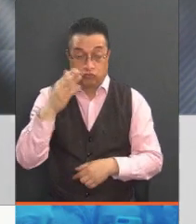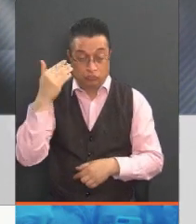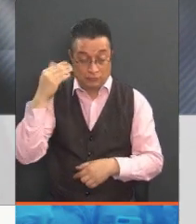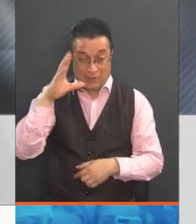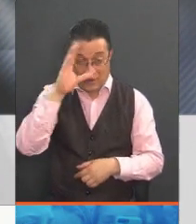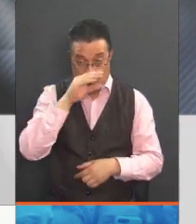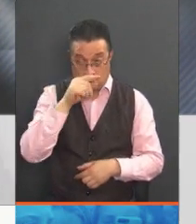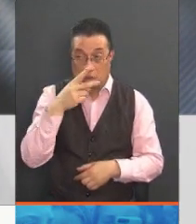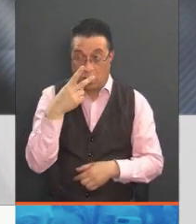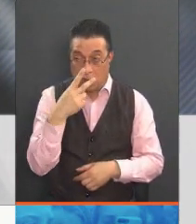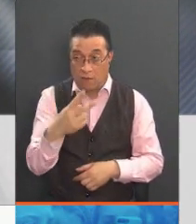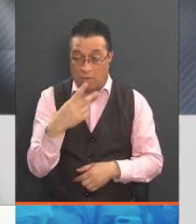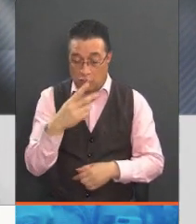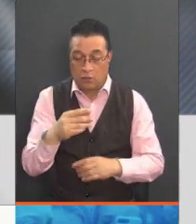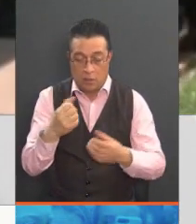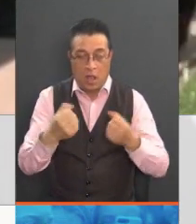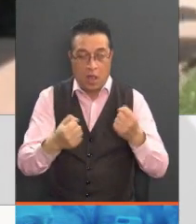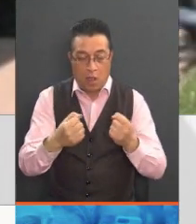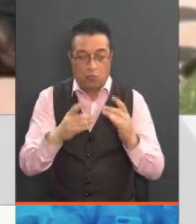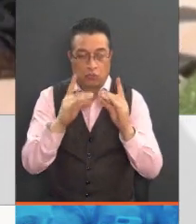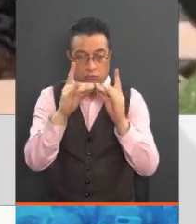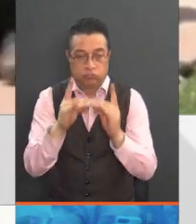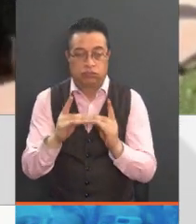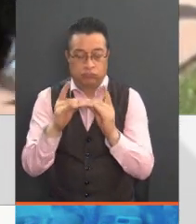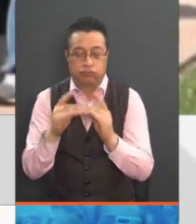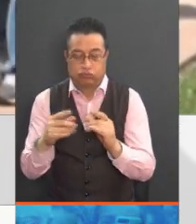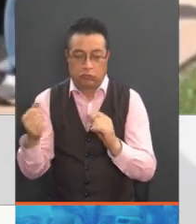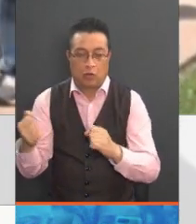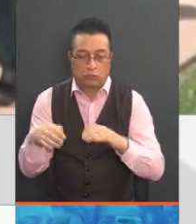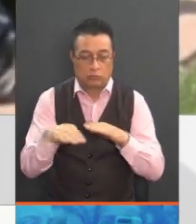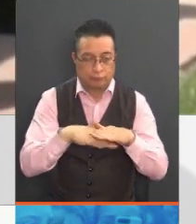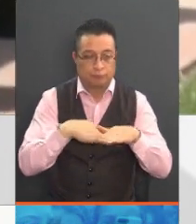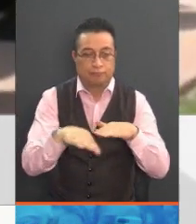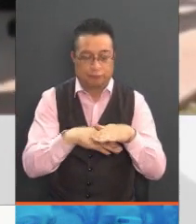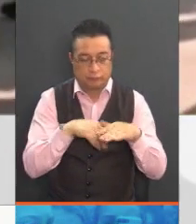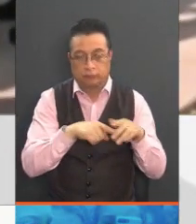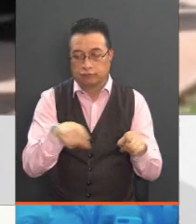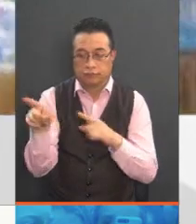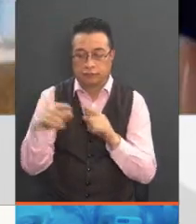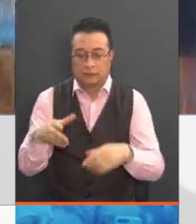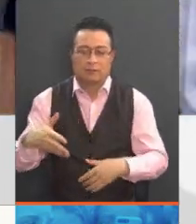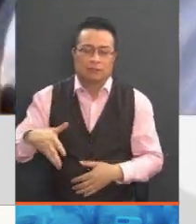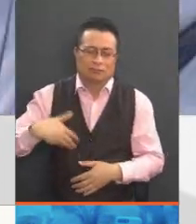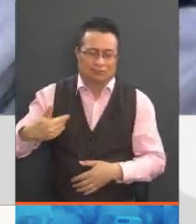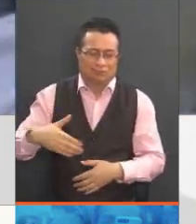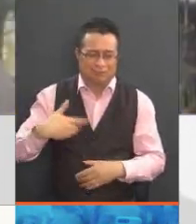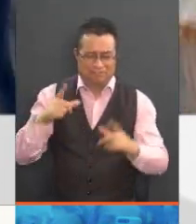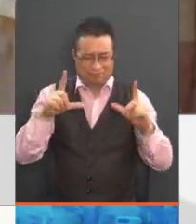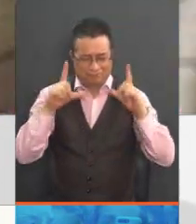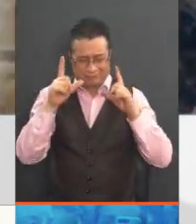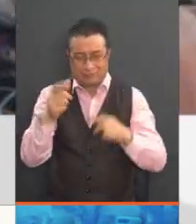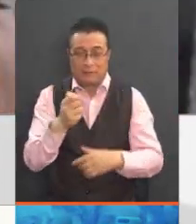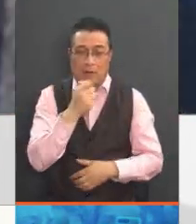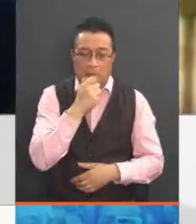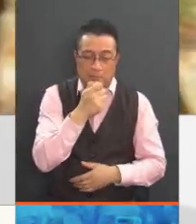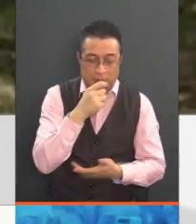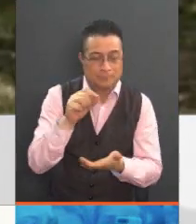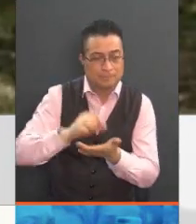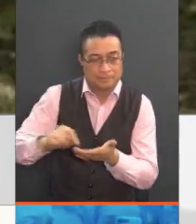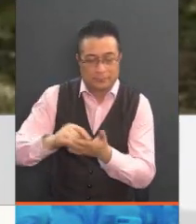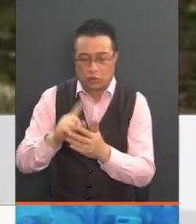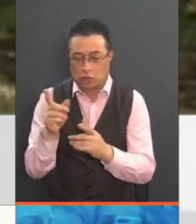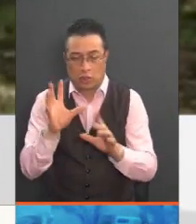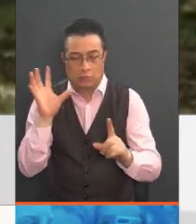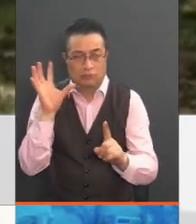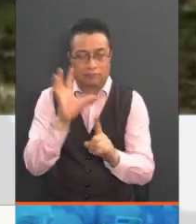vieron fue carros fúnebres con los niños fallecidos. Lamentable imagen de los periodistas y reporteros que estaban en el lugar